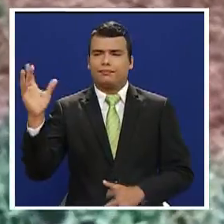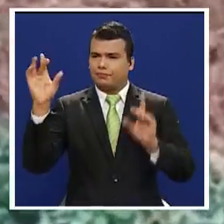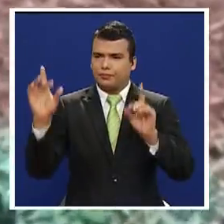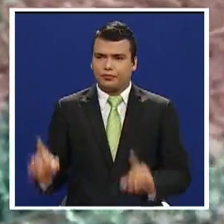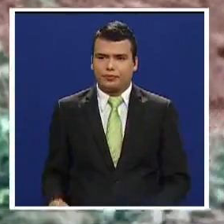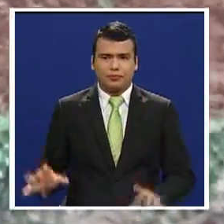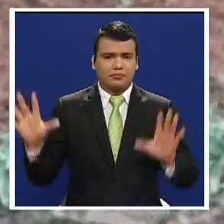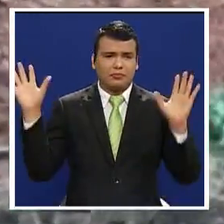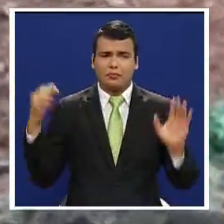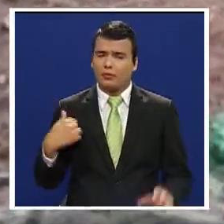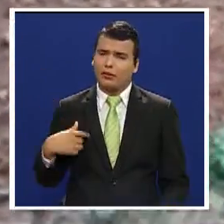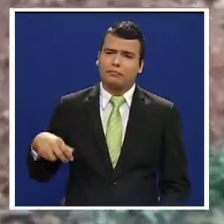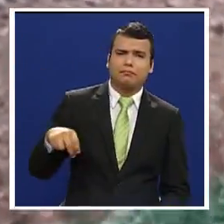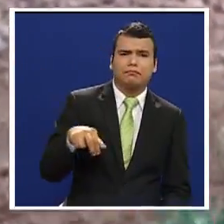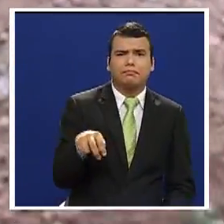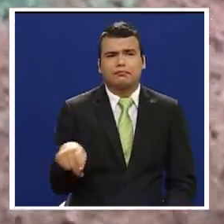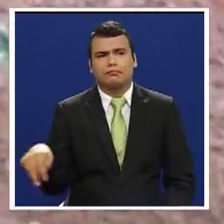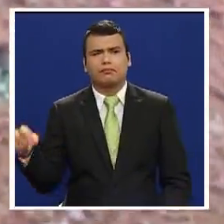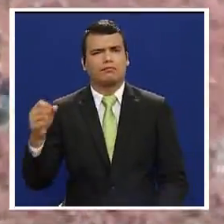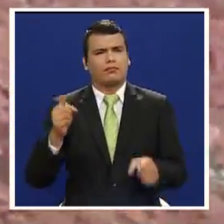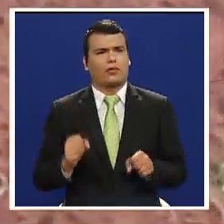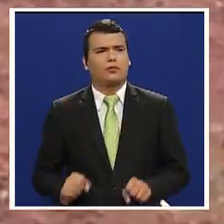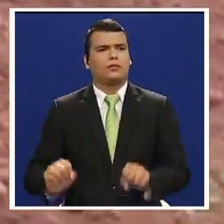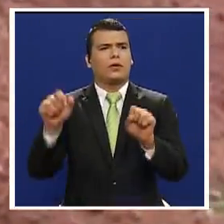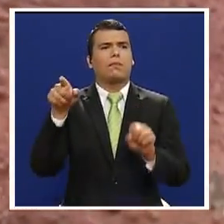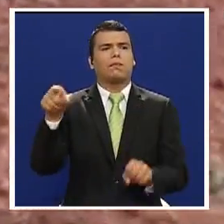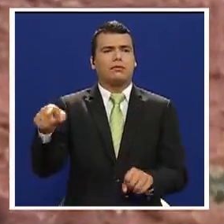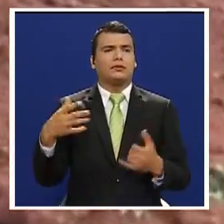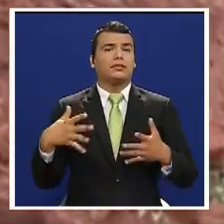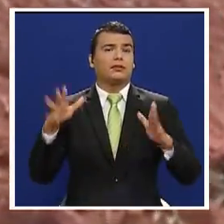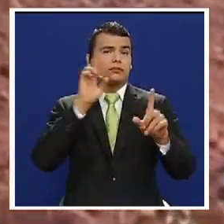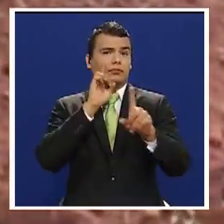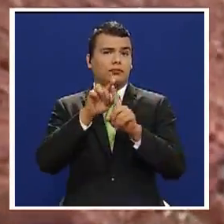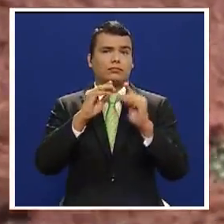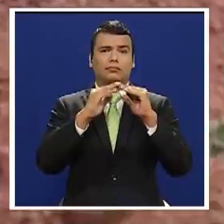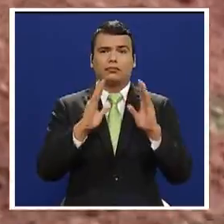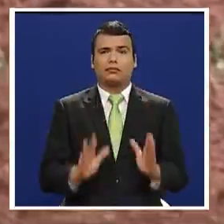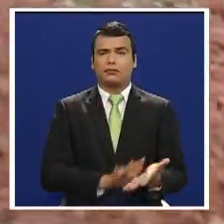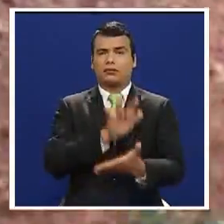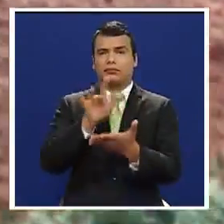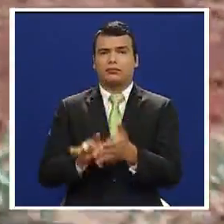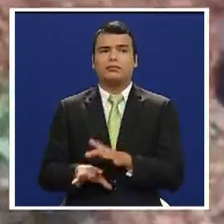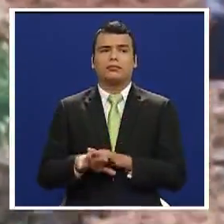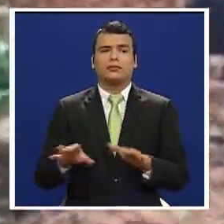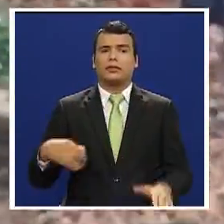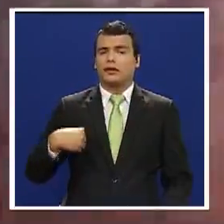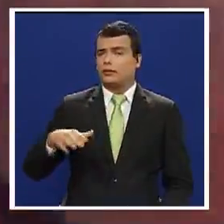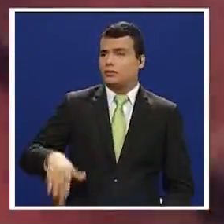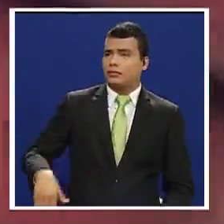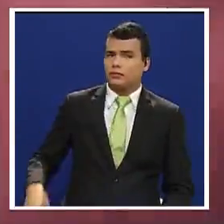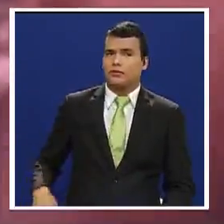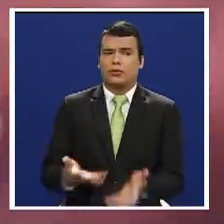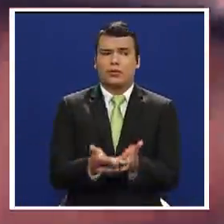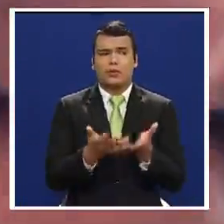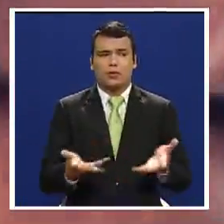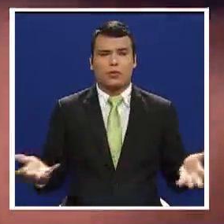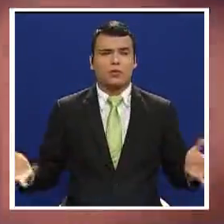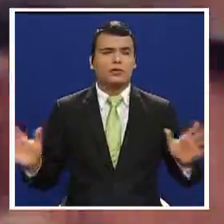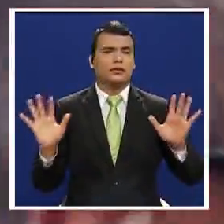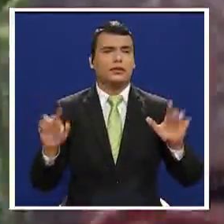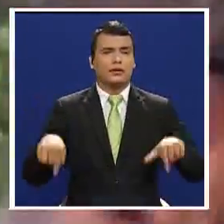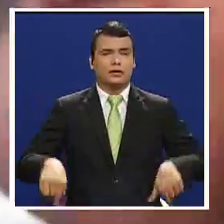donde más se presentan los obstáculos que hacen de la carretera un peligro a la hora de conducir. Hubo un sobrevuelo encima de esa montaña donde hay